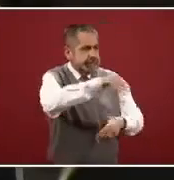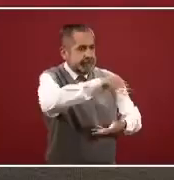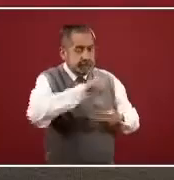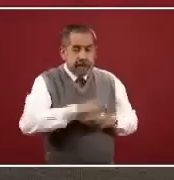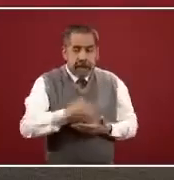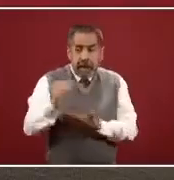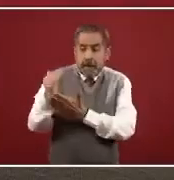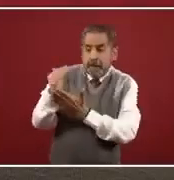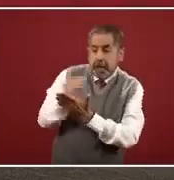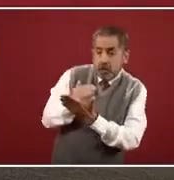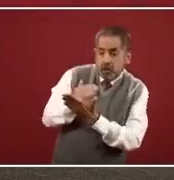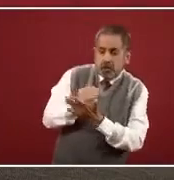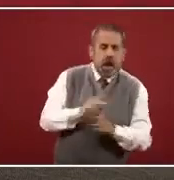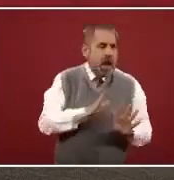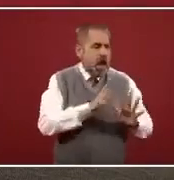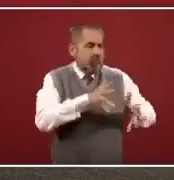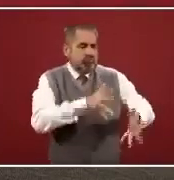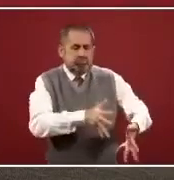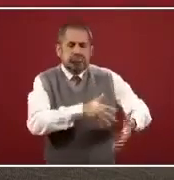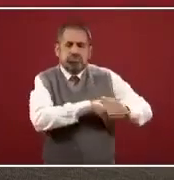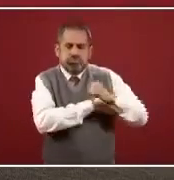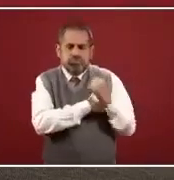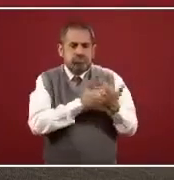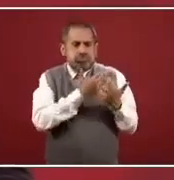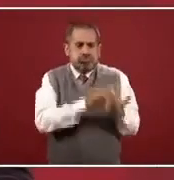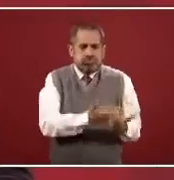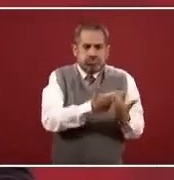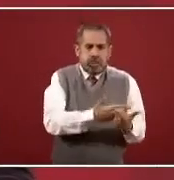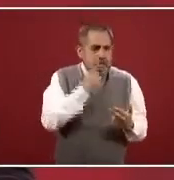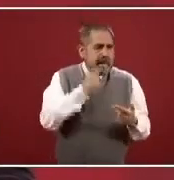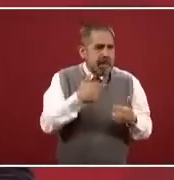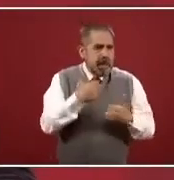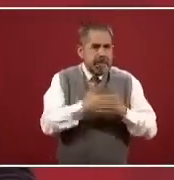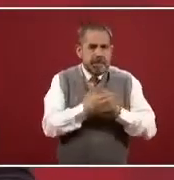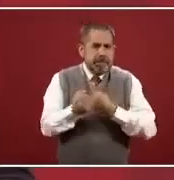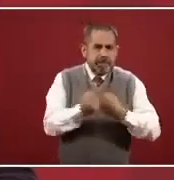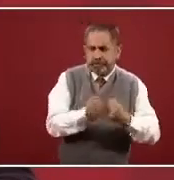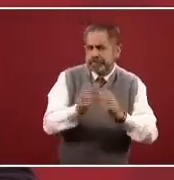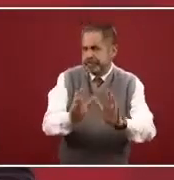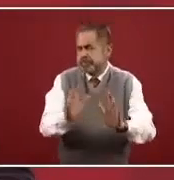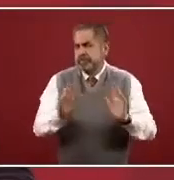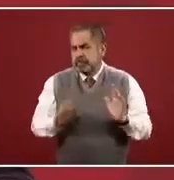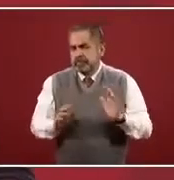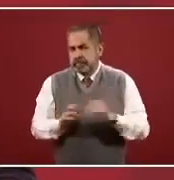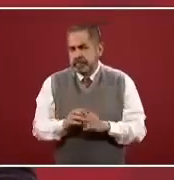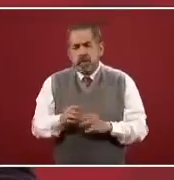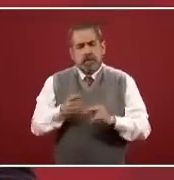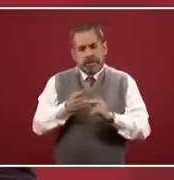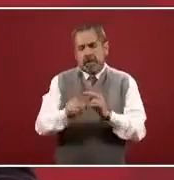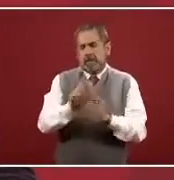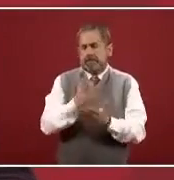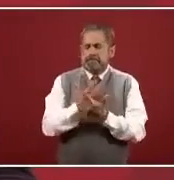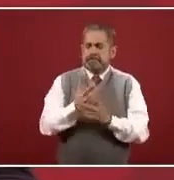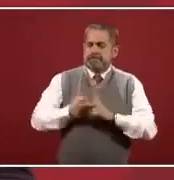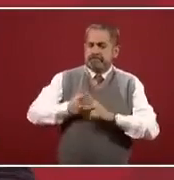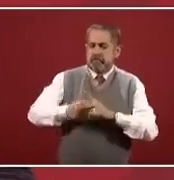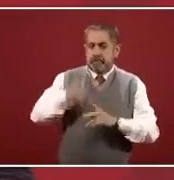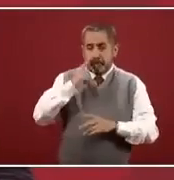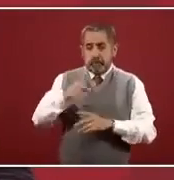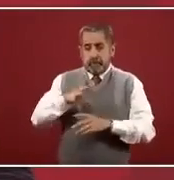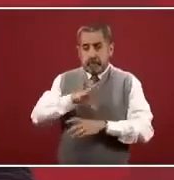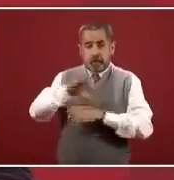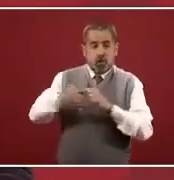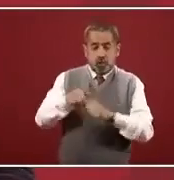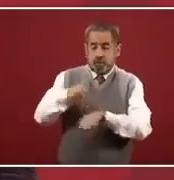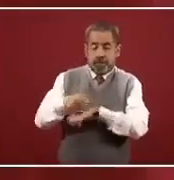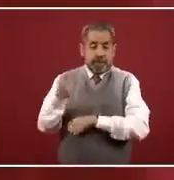pues estos insumos quedarán como una reserva estratégica fortalecida. Entonces, en principio, esto está calculado para todo el escenario